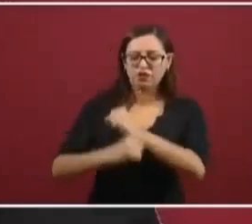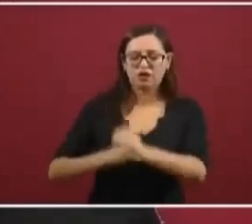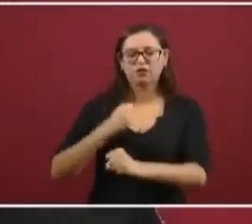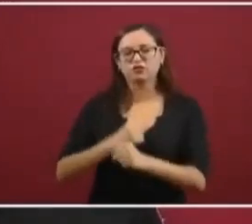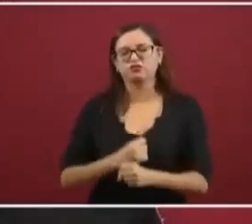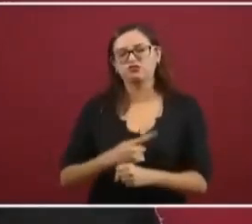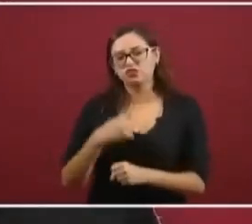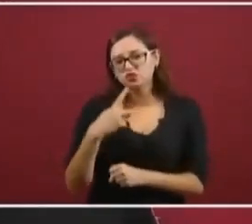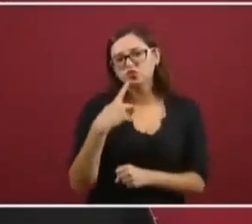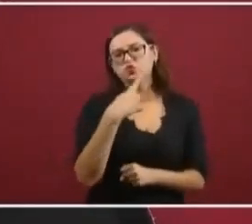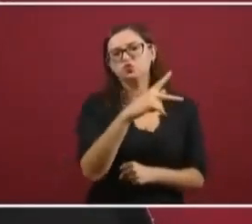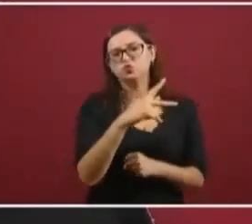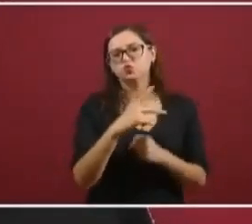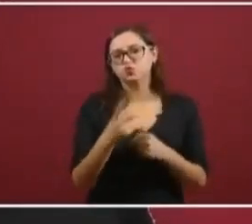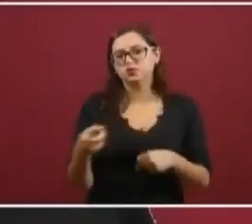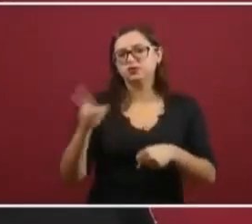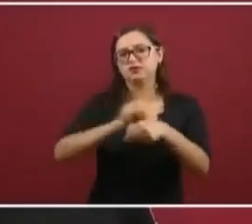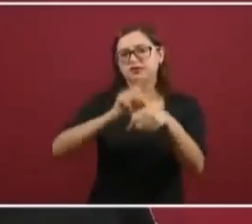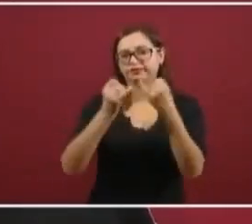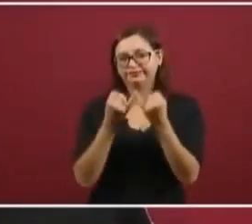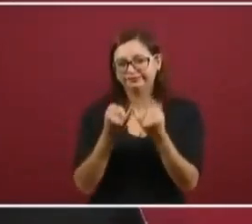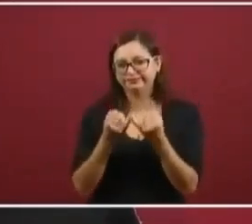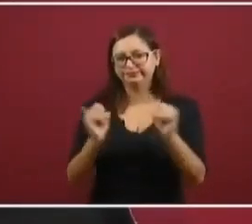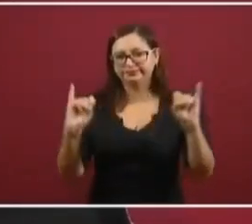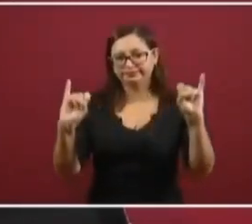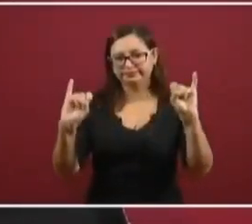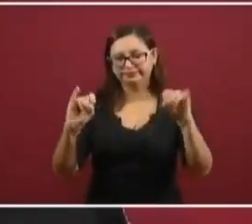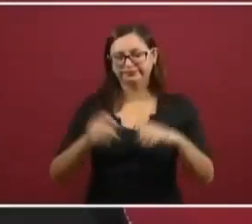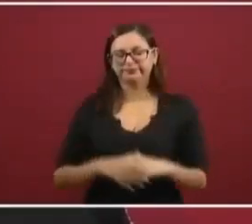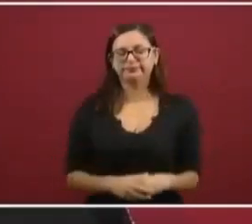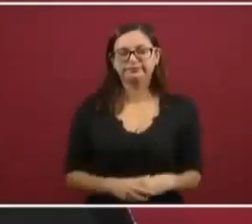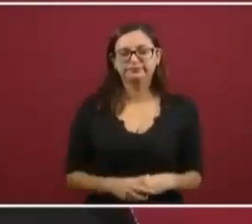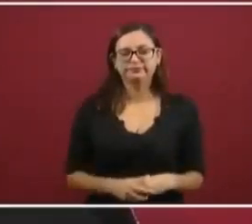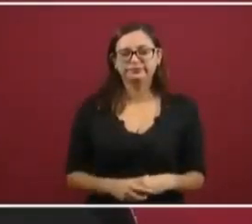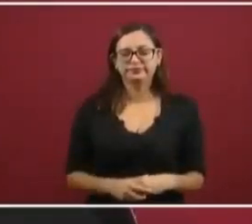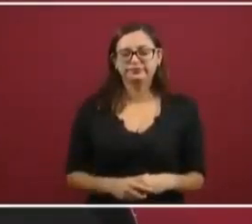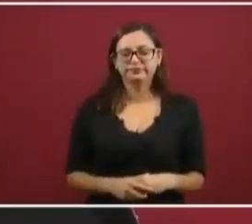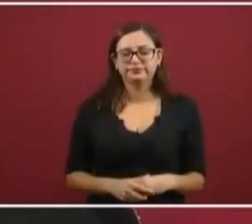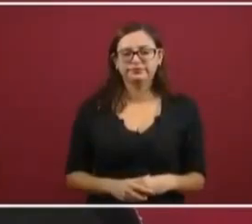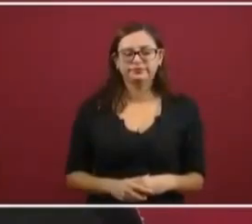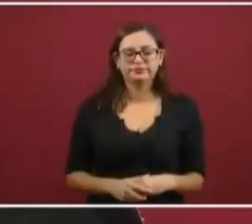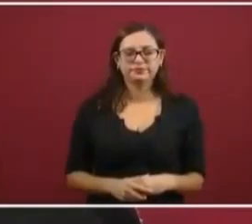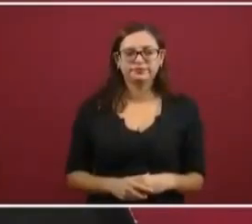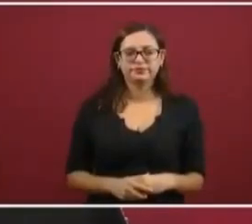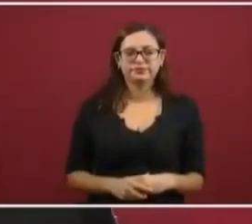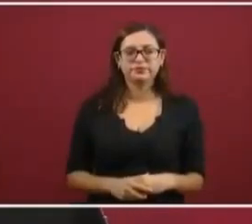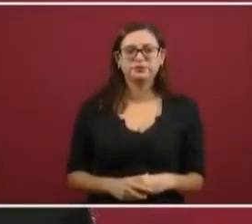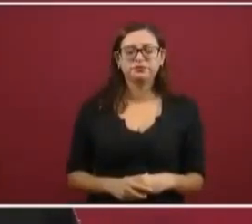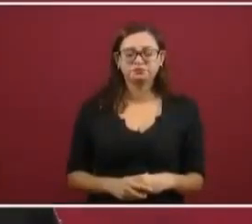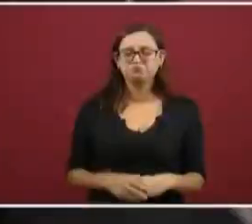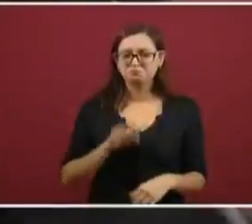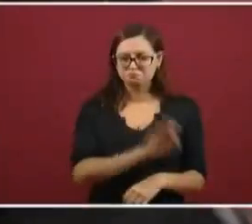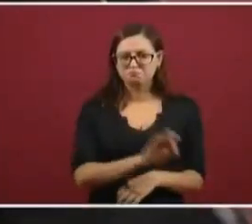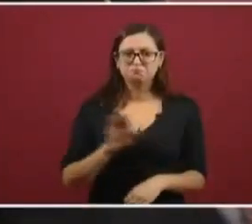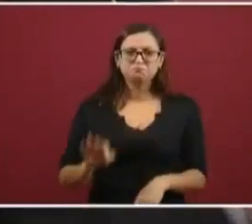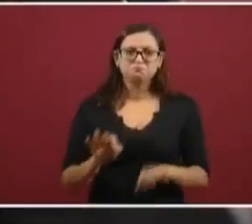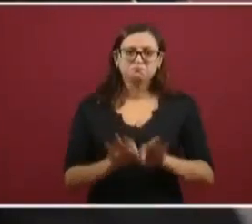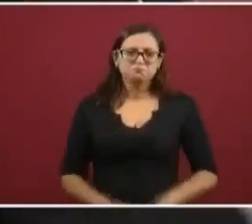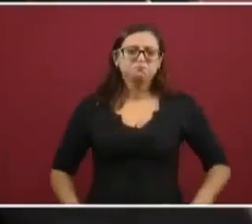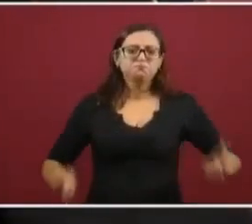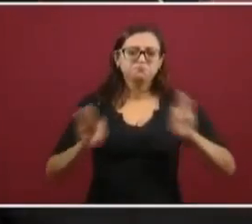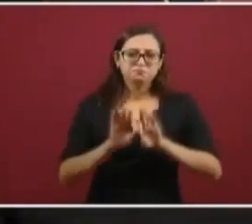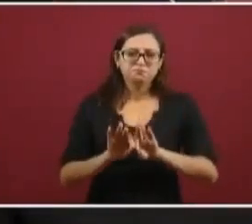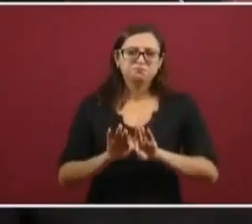la independencia de ese país es un día importante